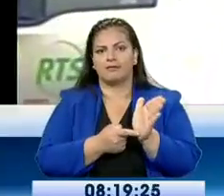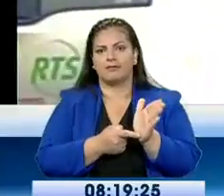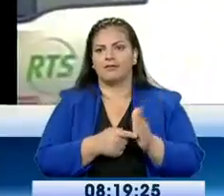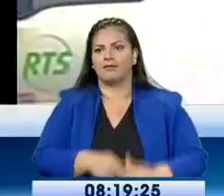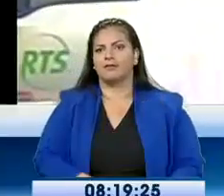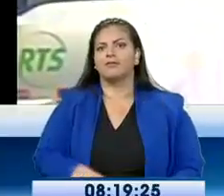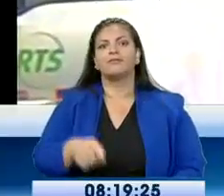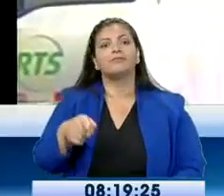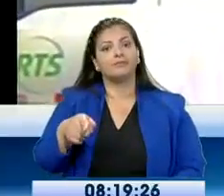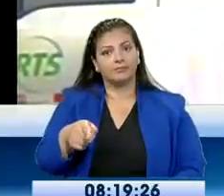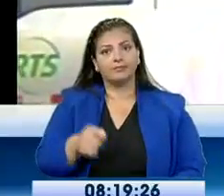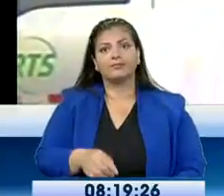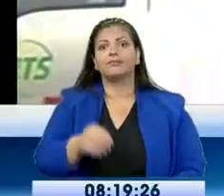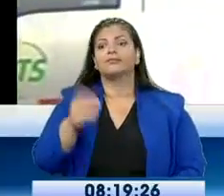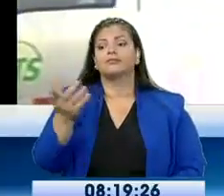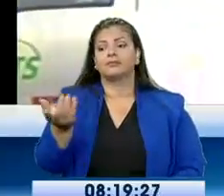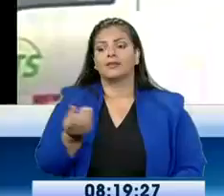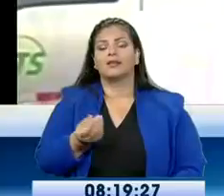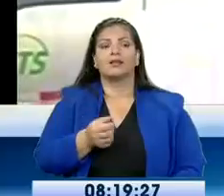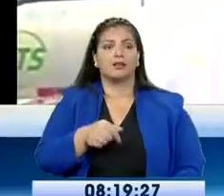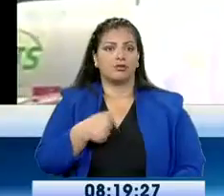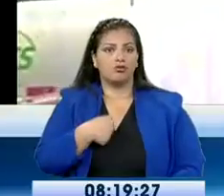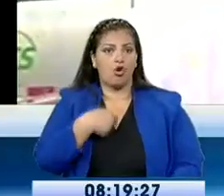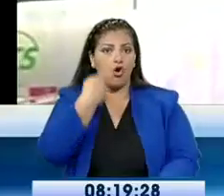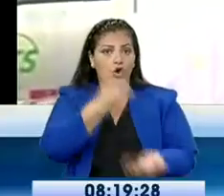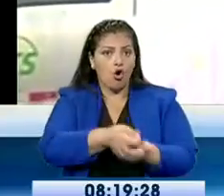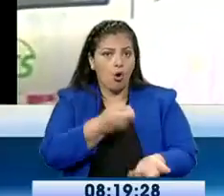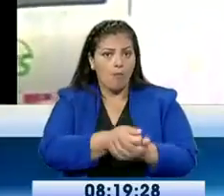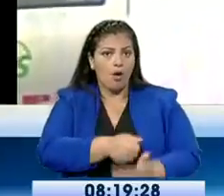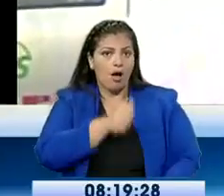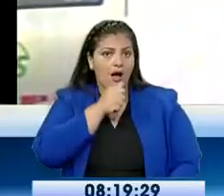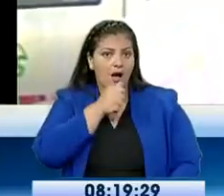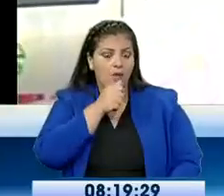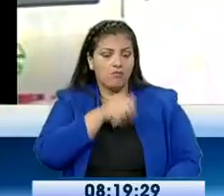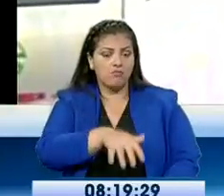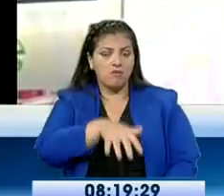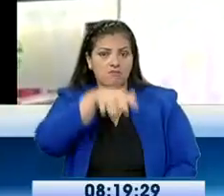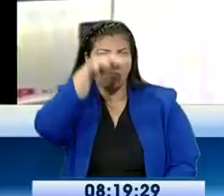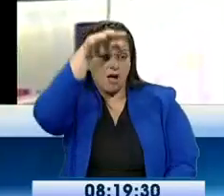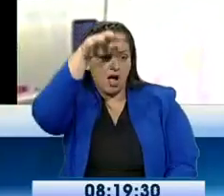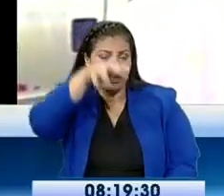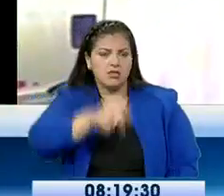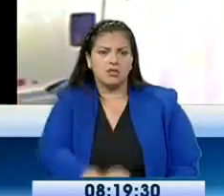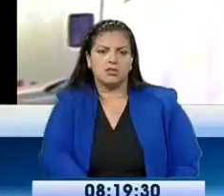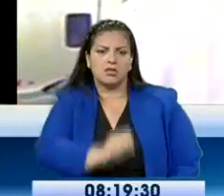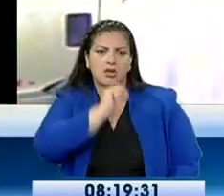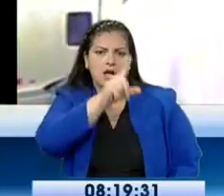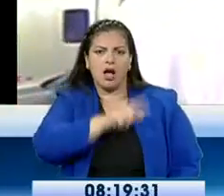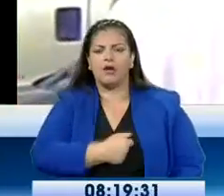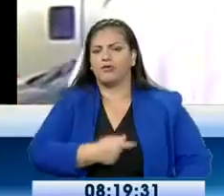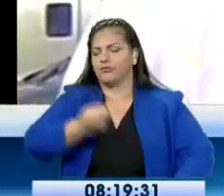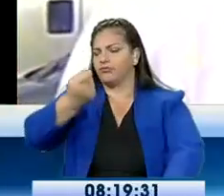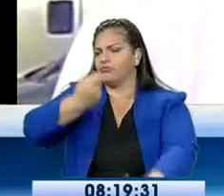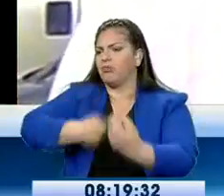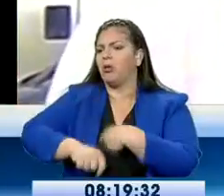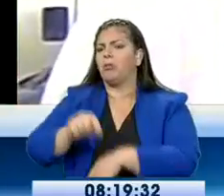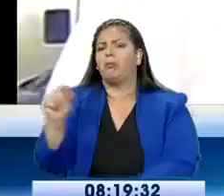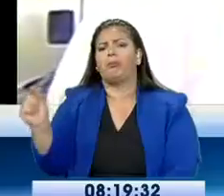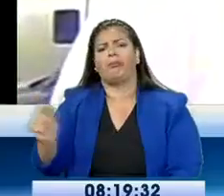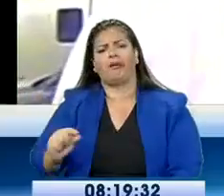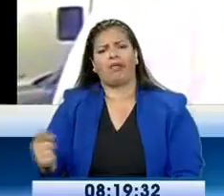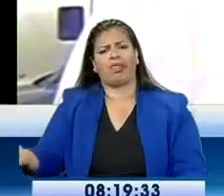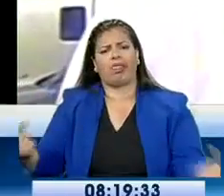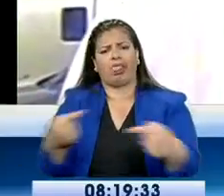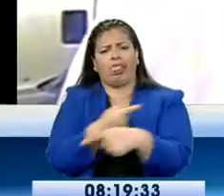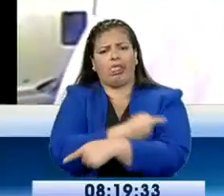del pueblo y no queremos que se aumenta el pueblo lo que lo que nosotros decíamos como instituciones que se respeta el transportista y hay una mesa de diálogo donde